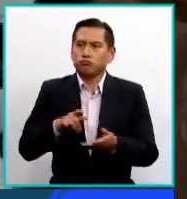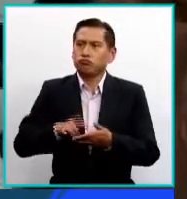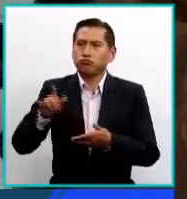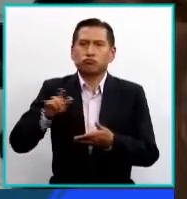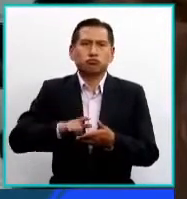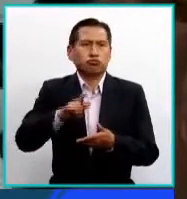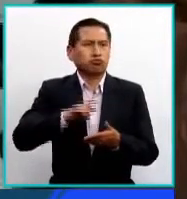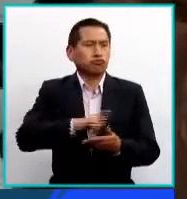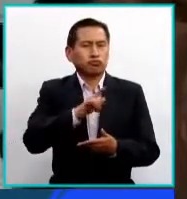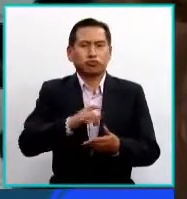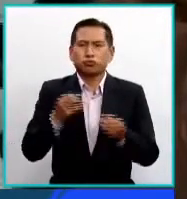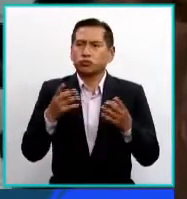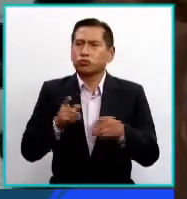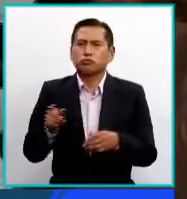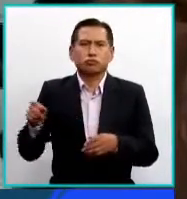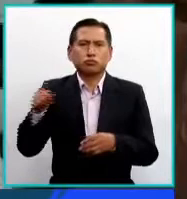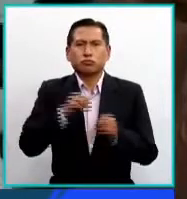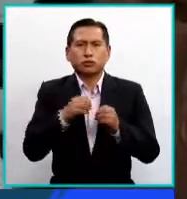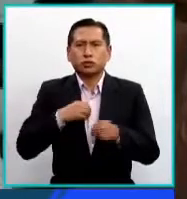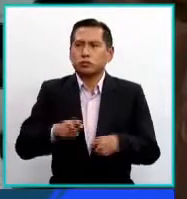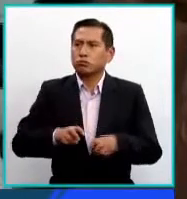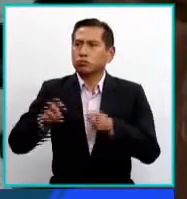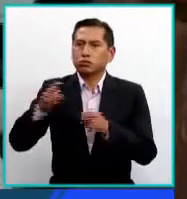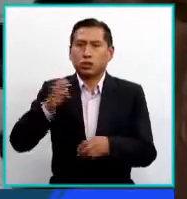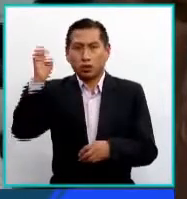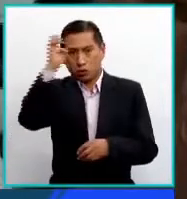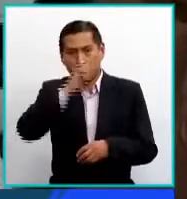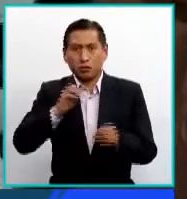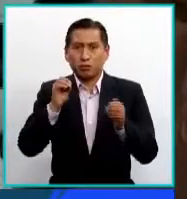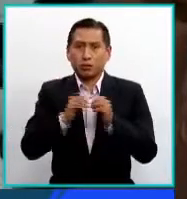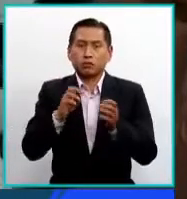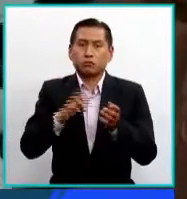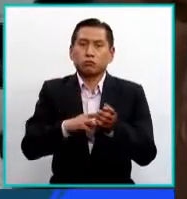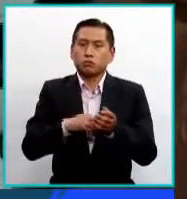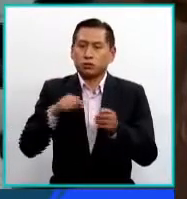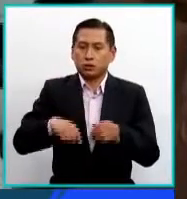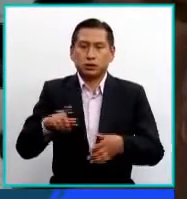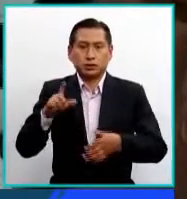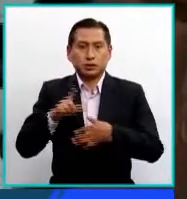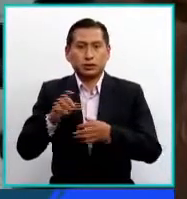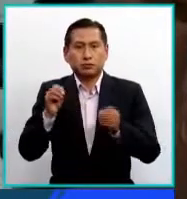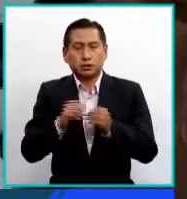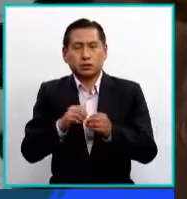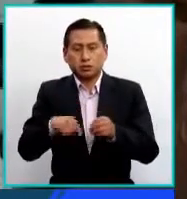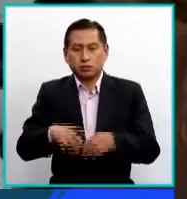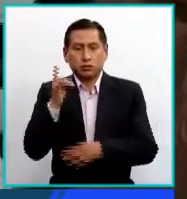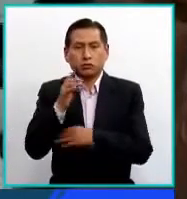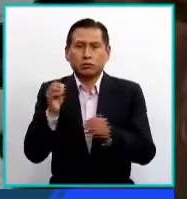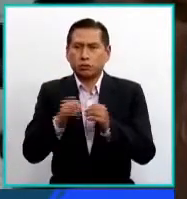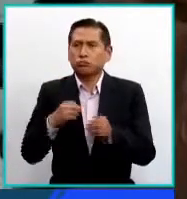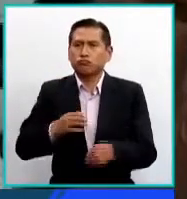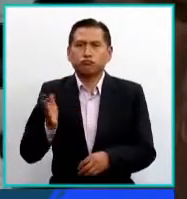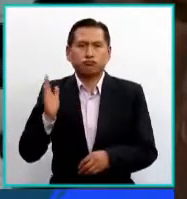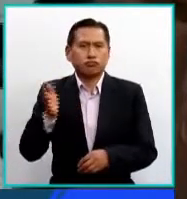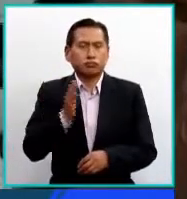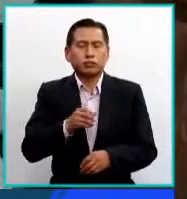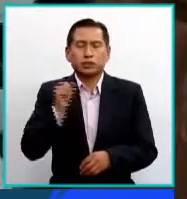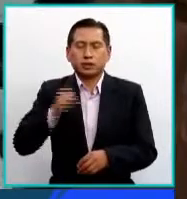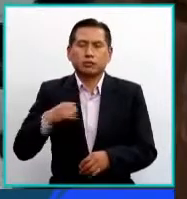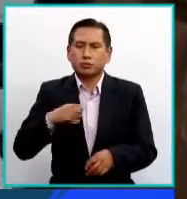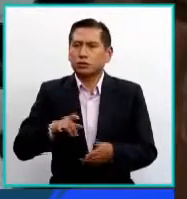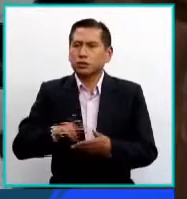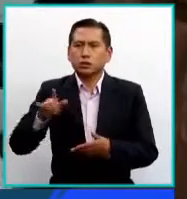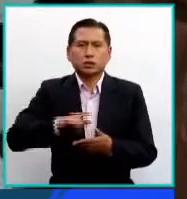viajar, a hacer giras en Europa, también aquí en Latinoamérica y dentro de Bolivia también. Sí, he